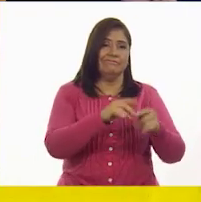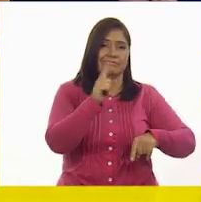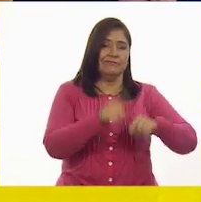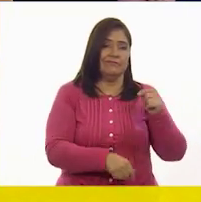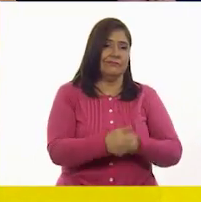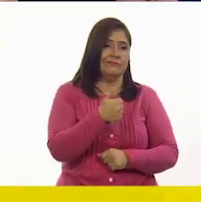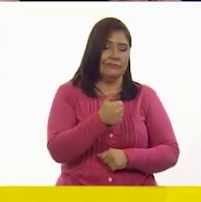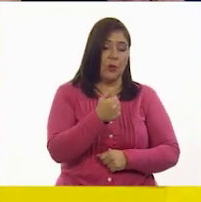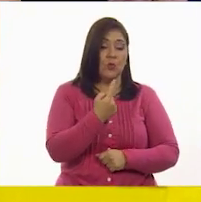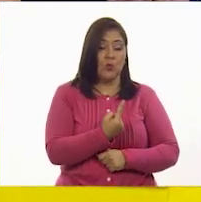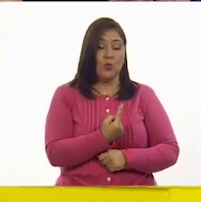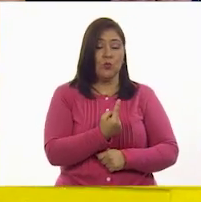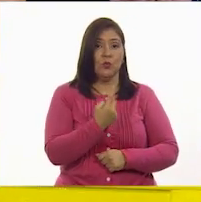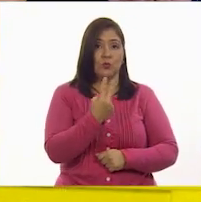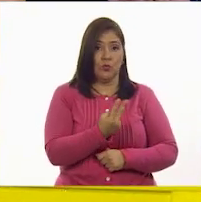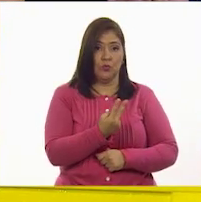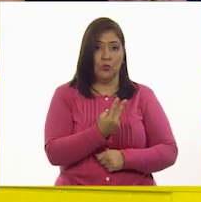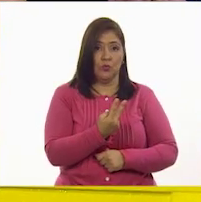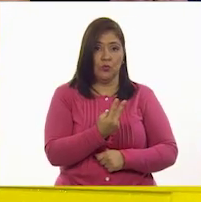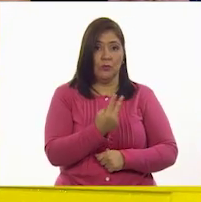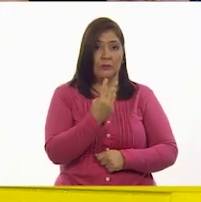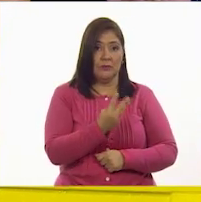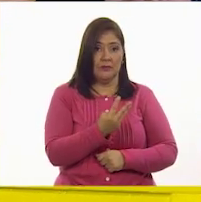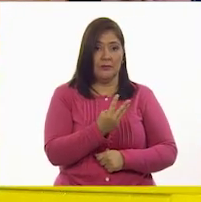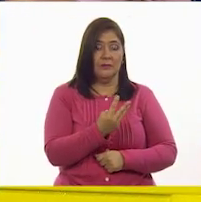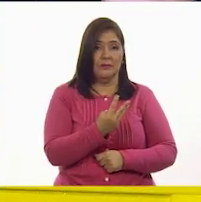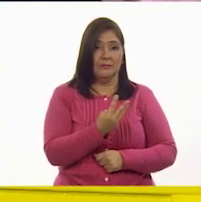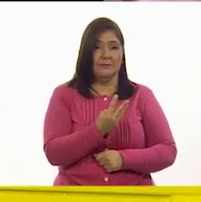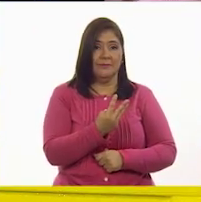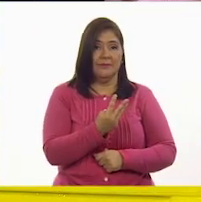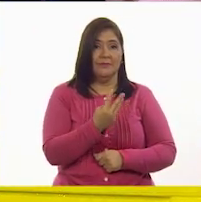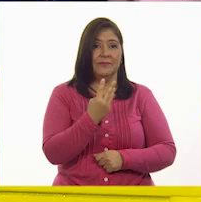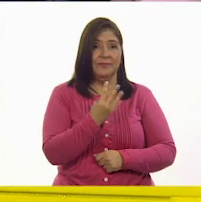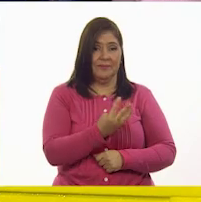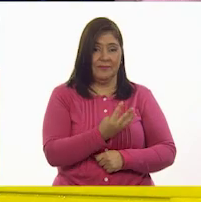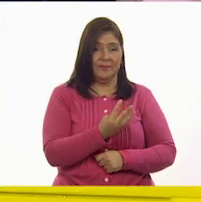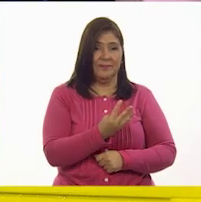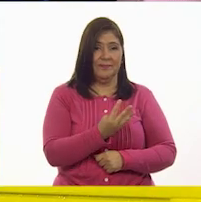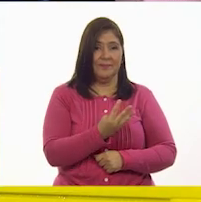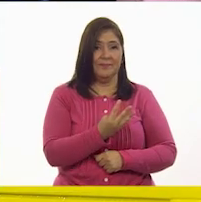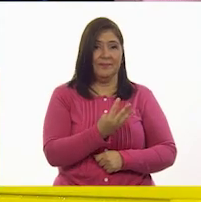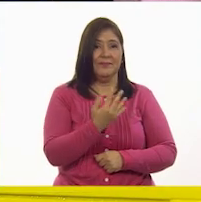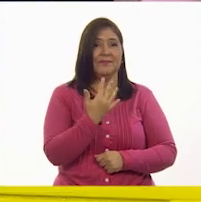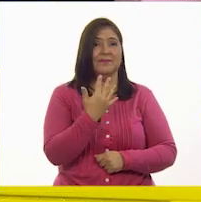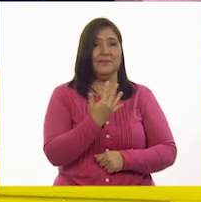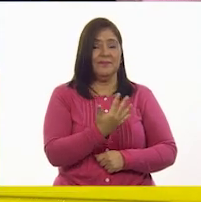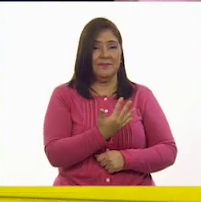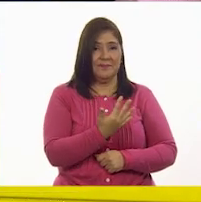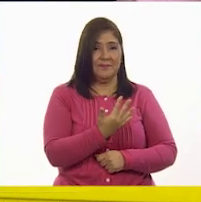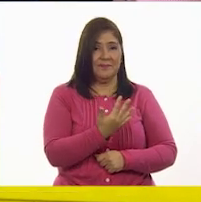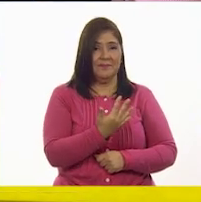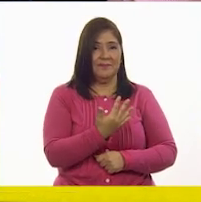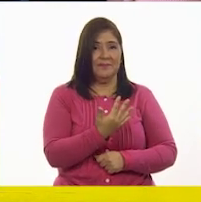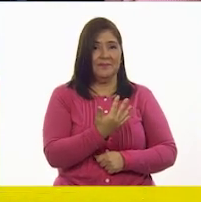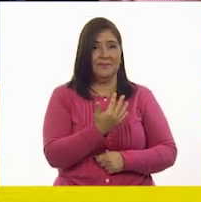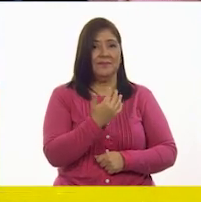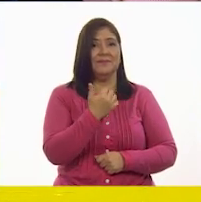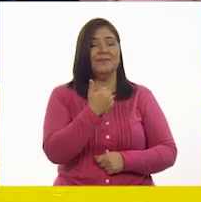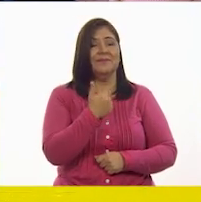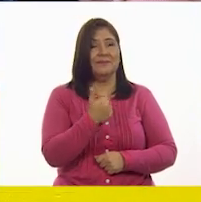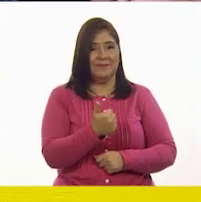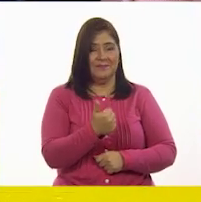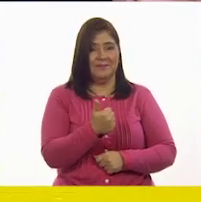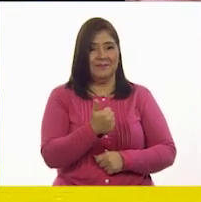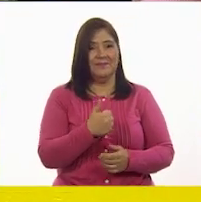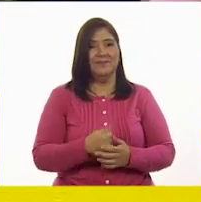Una. Dos. Tres. Cuatro. Cinco.